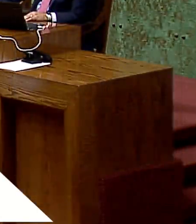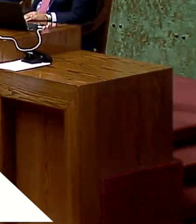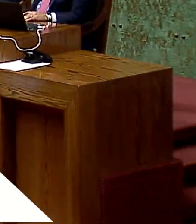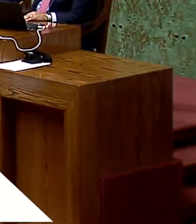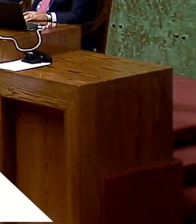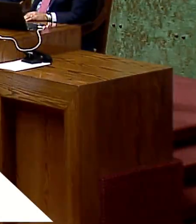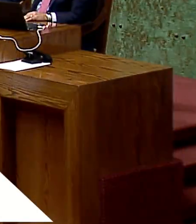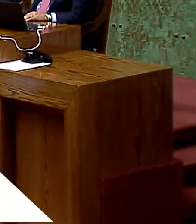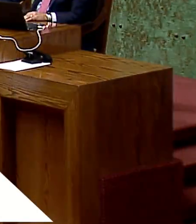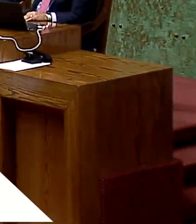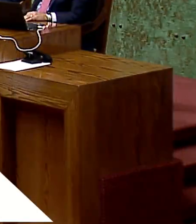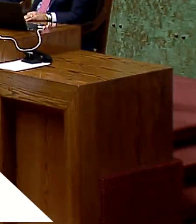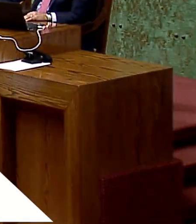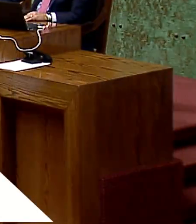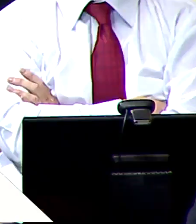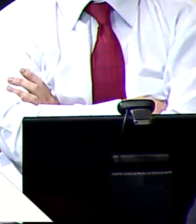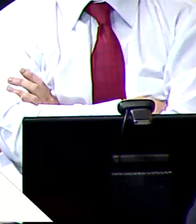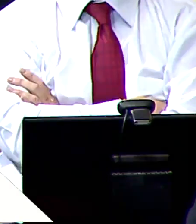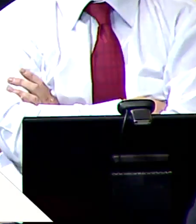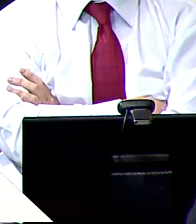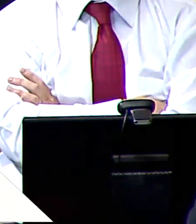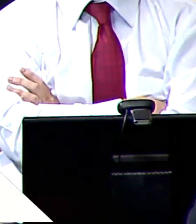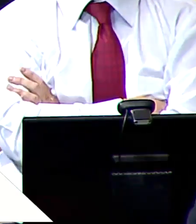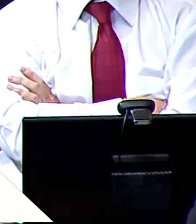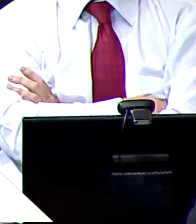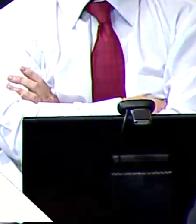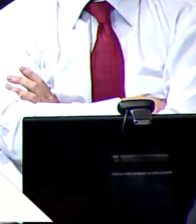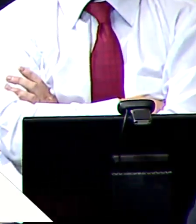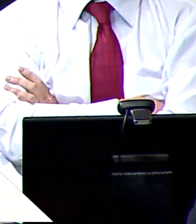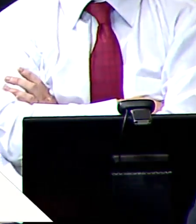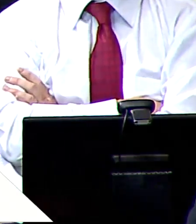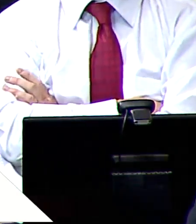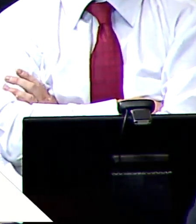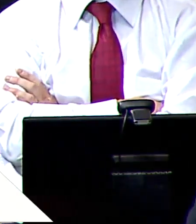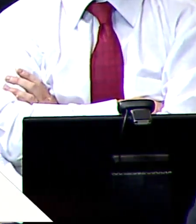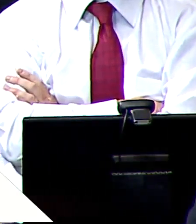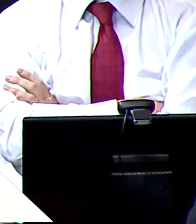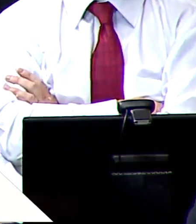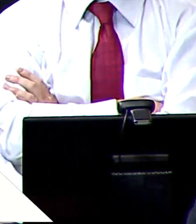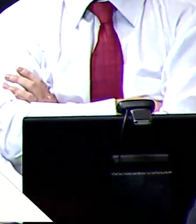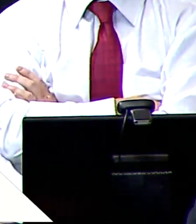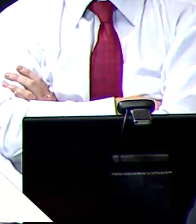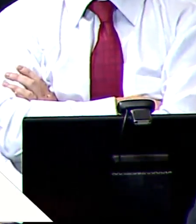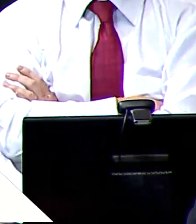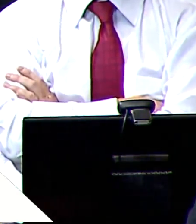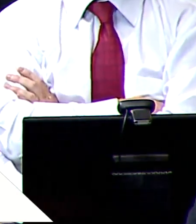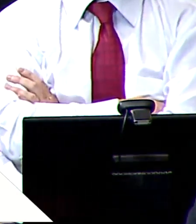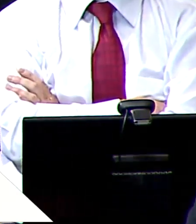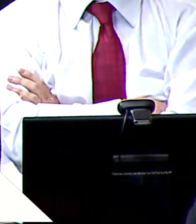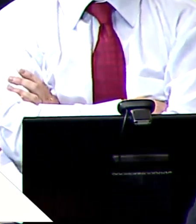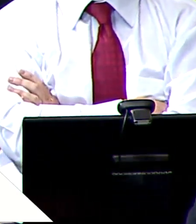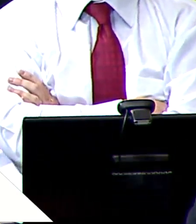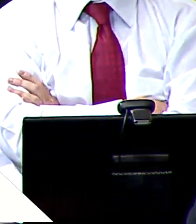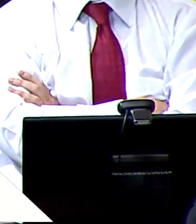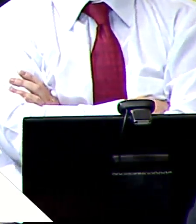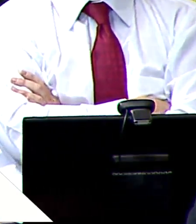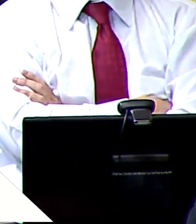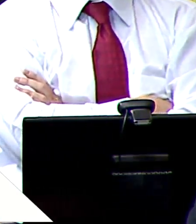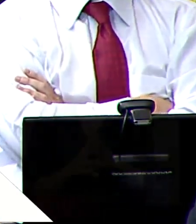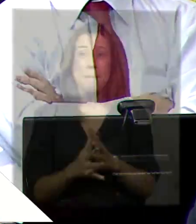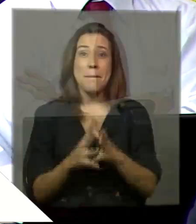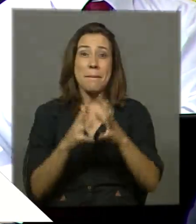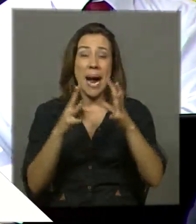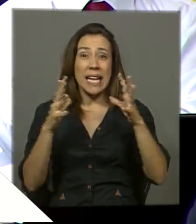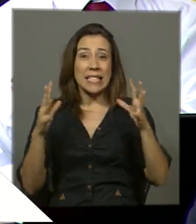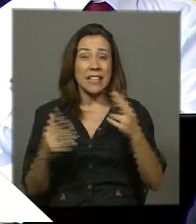apague Gracias ministro una pregunta nueva ministro estamos frente a una catástrofe forestal y ambiental de la más grande que